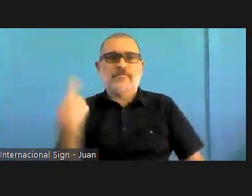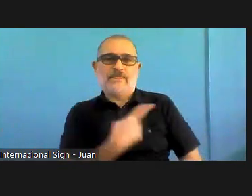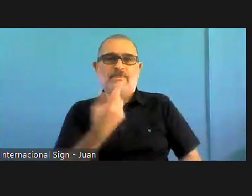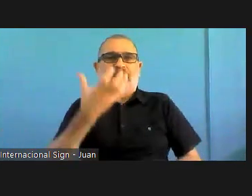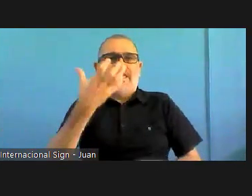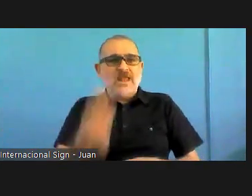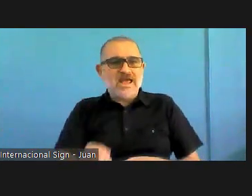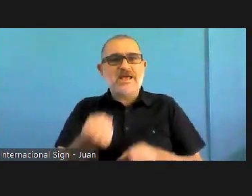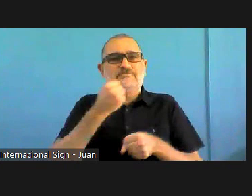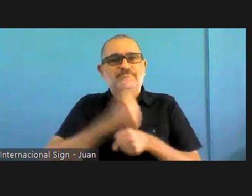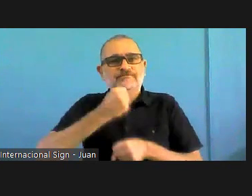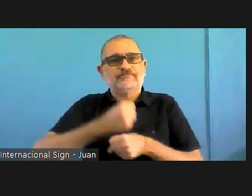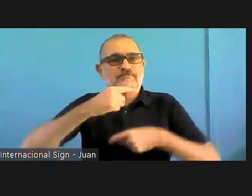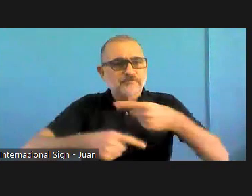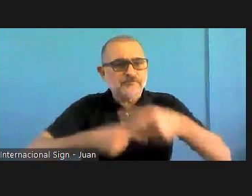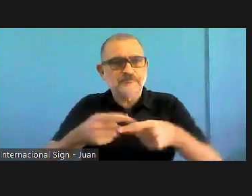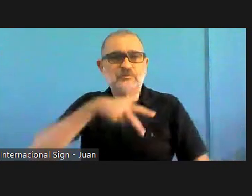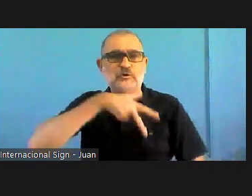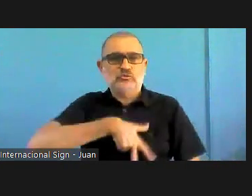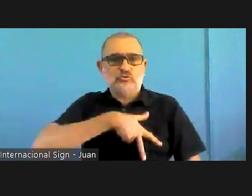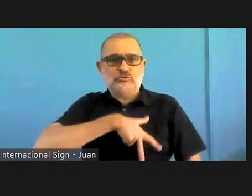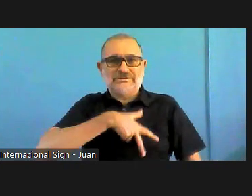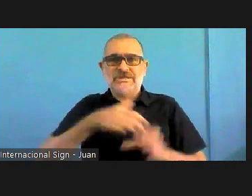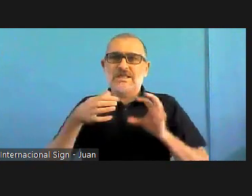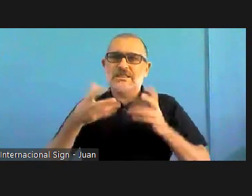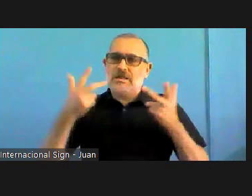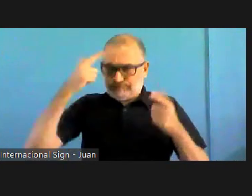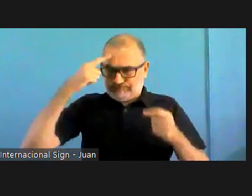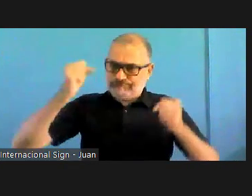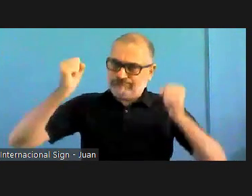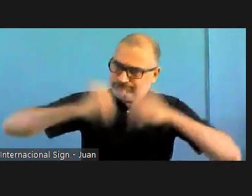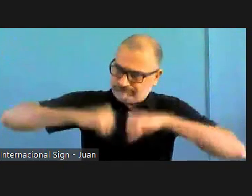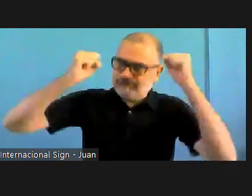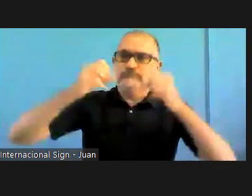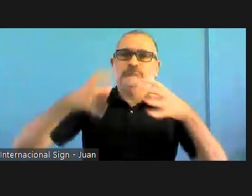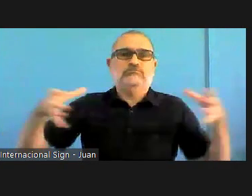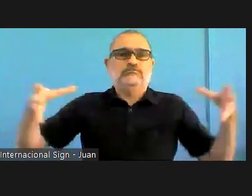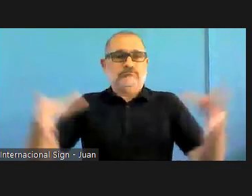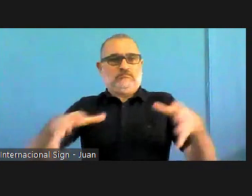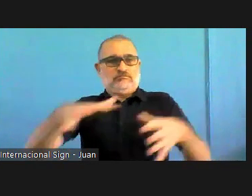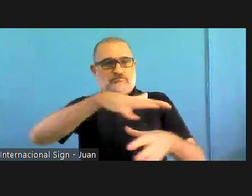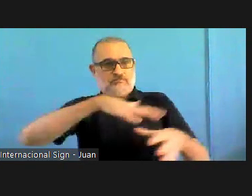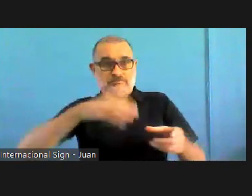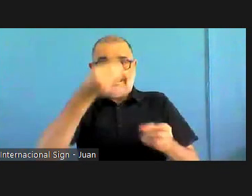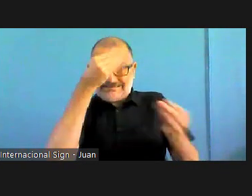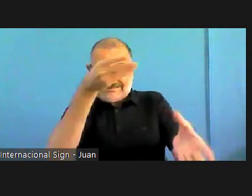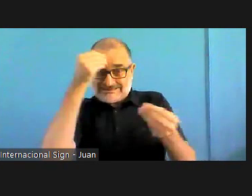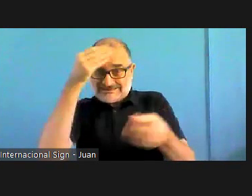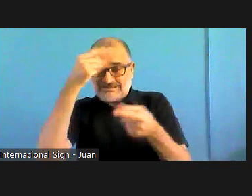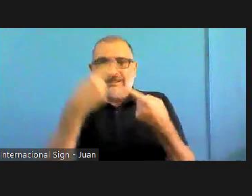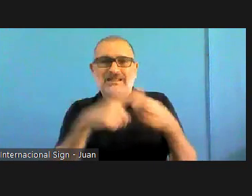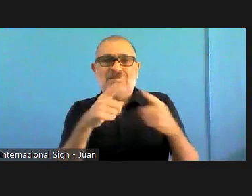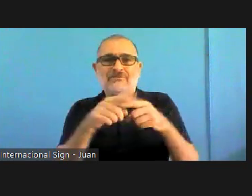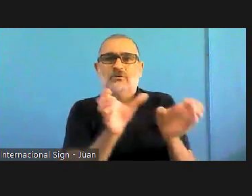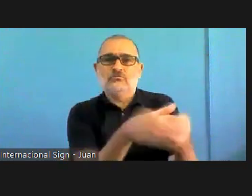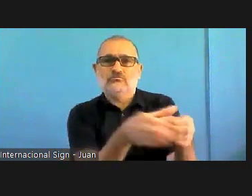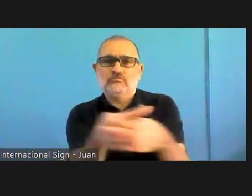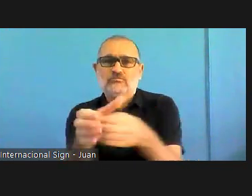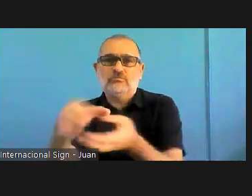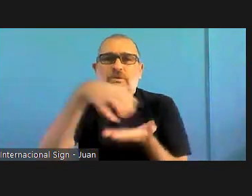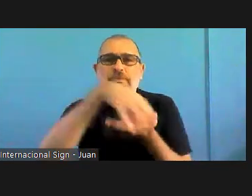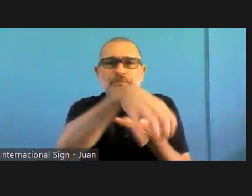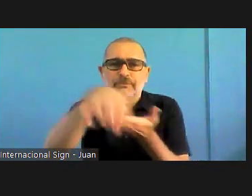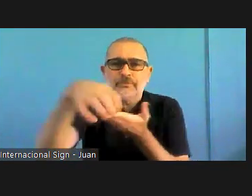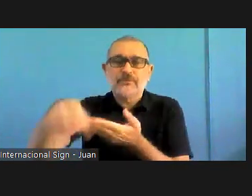ese grupo asesor reúne gente de todos los sectores, del sector médico, del